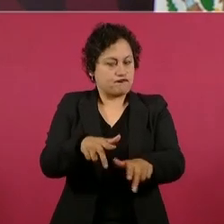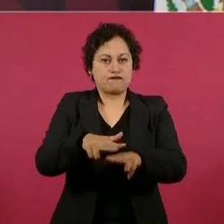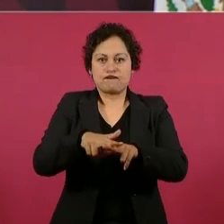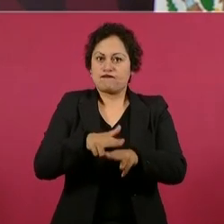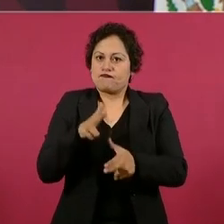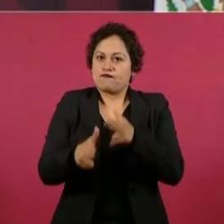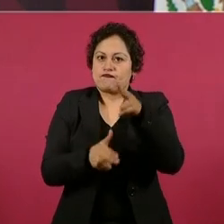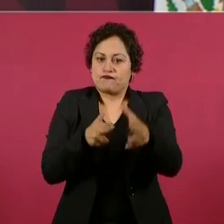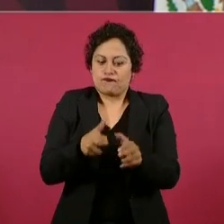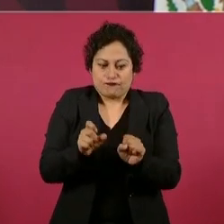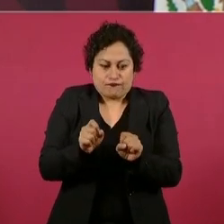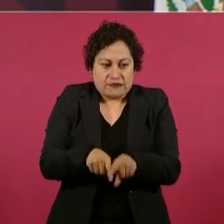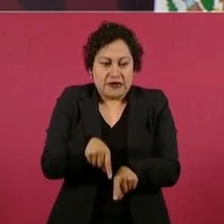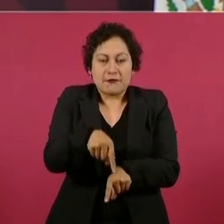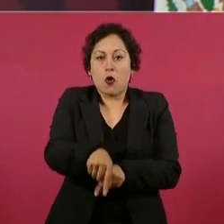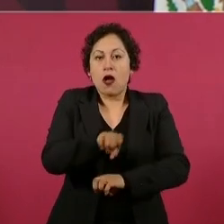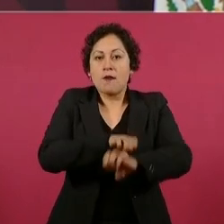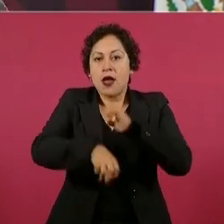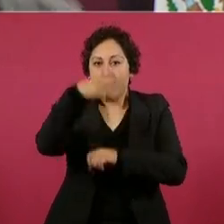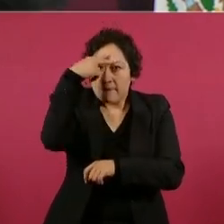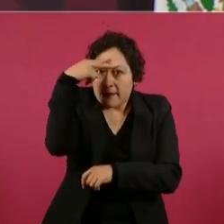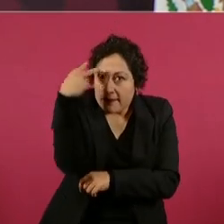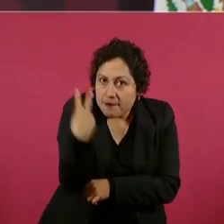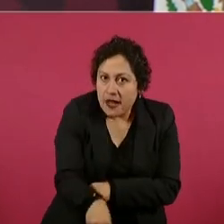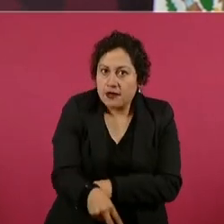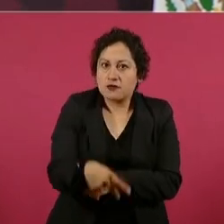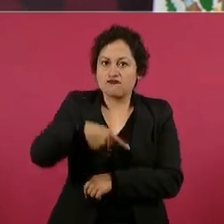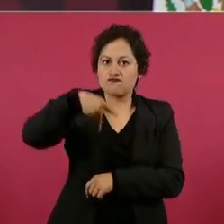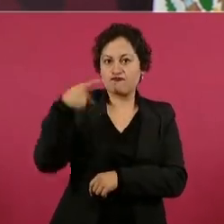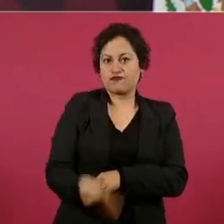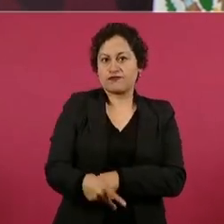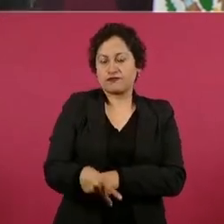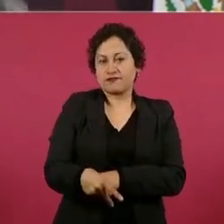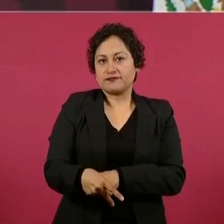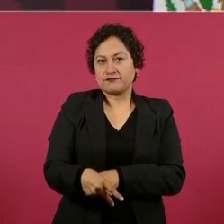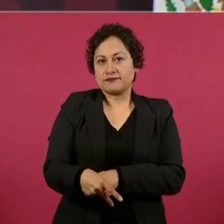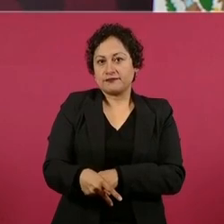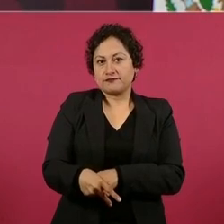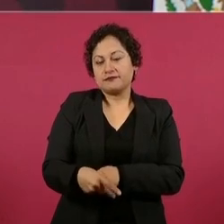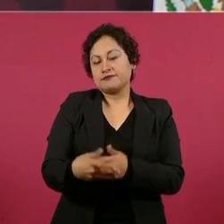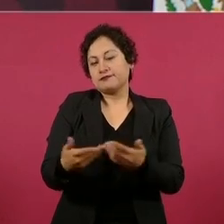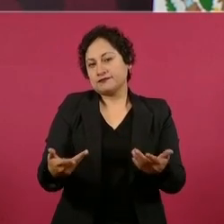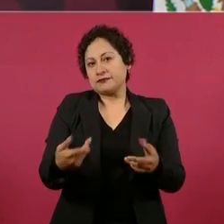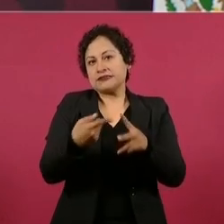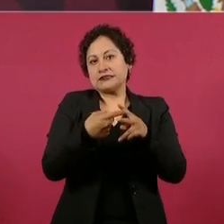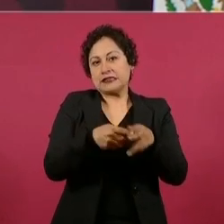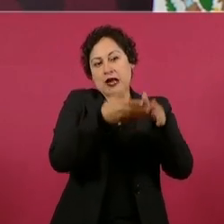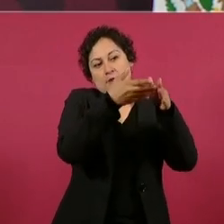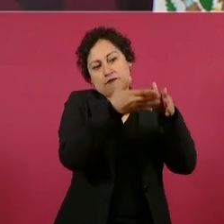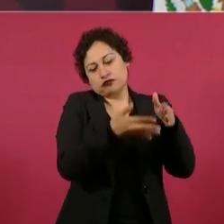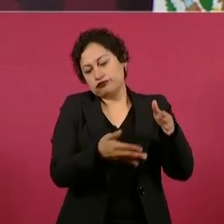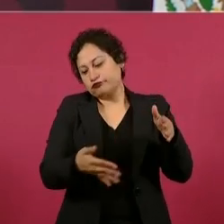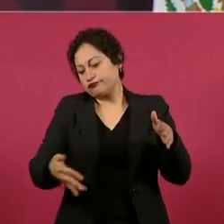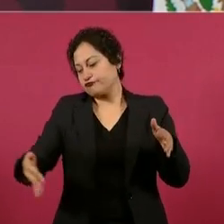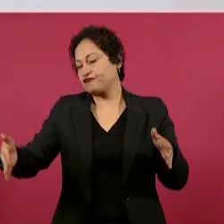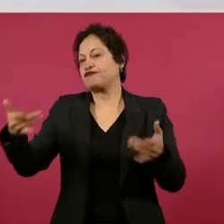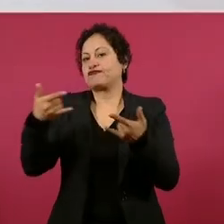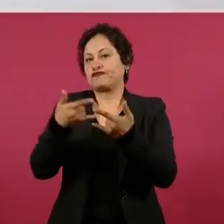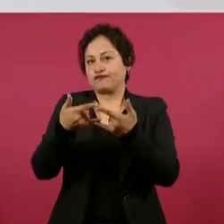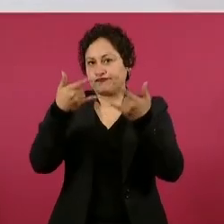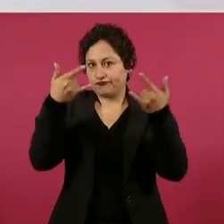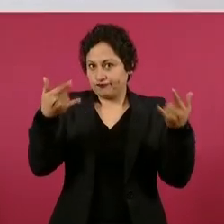los ferrocarriles. Y es una historia larga. Entonces,